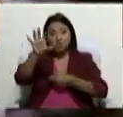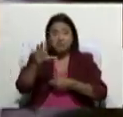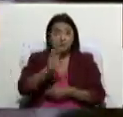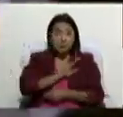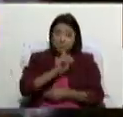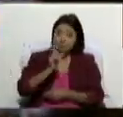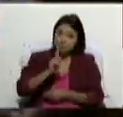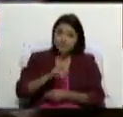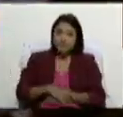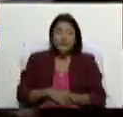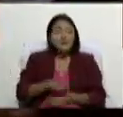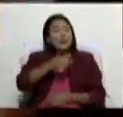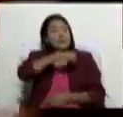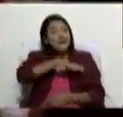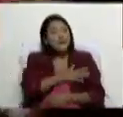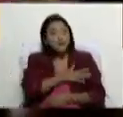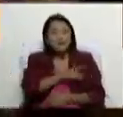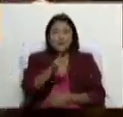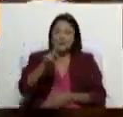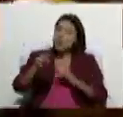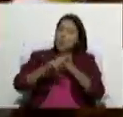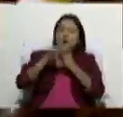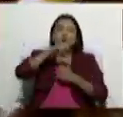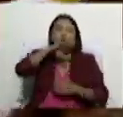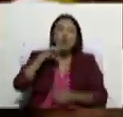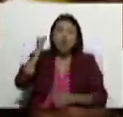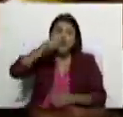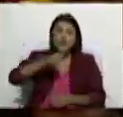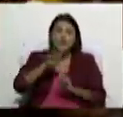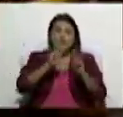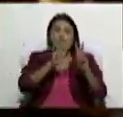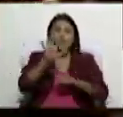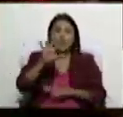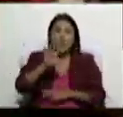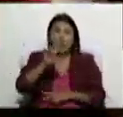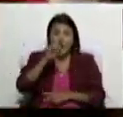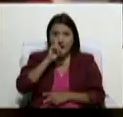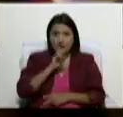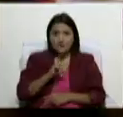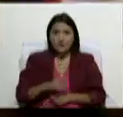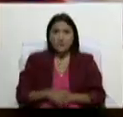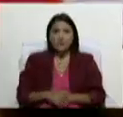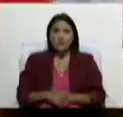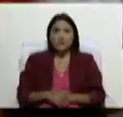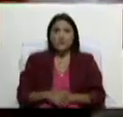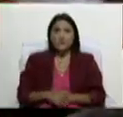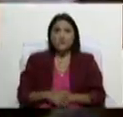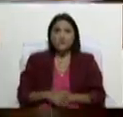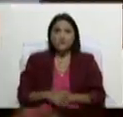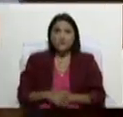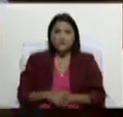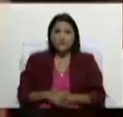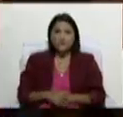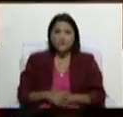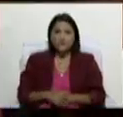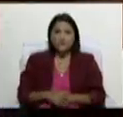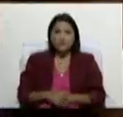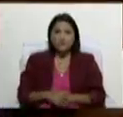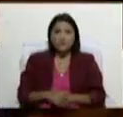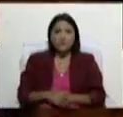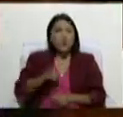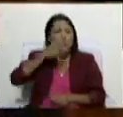En la causa palestina es una causa histórica. 75 años, un pueblo de pie, digno, con